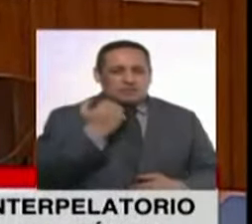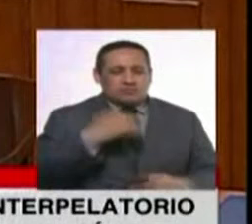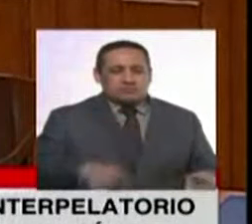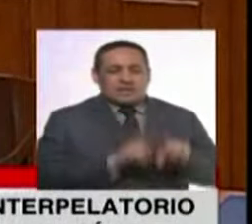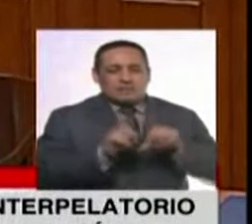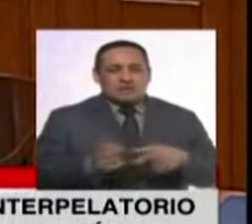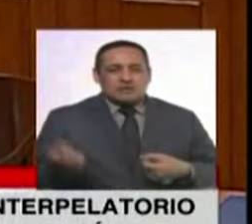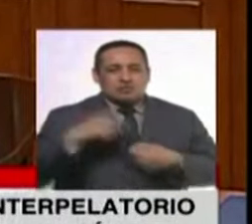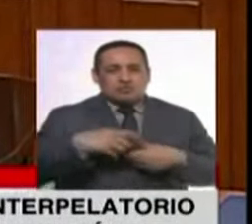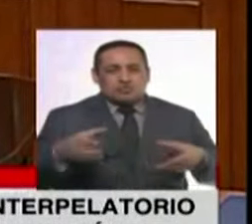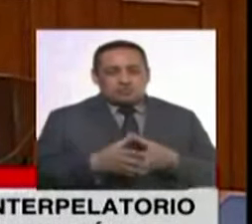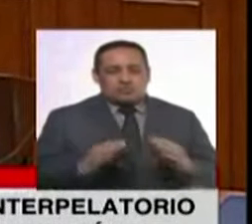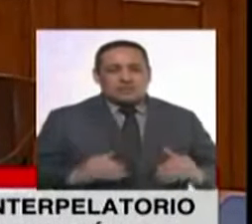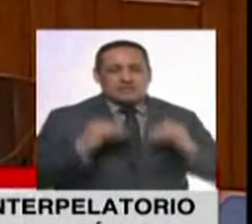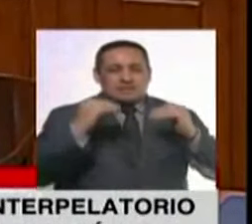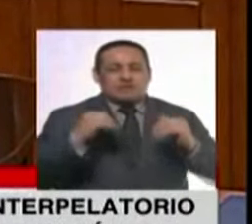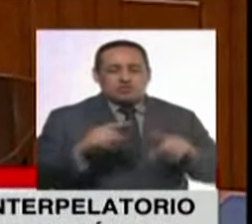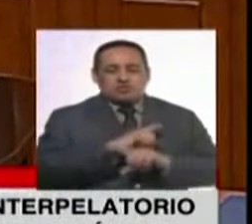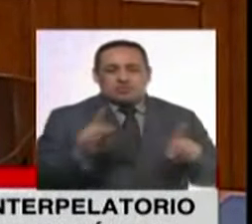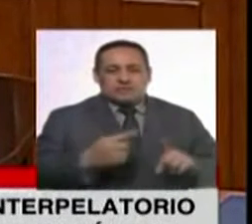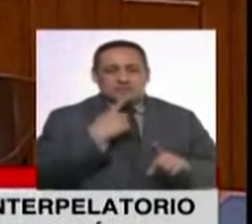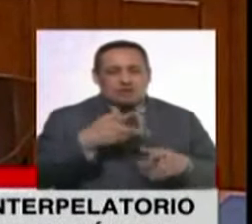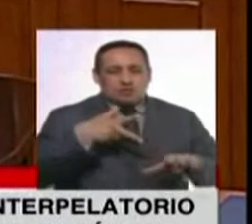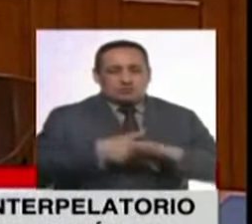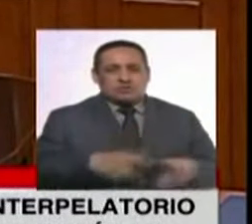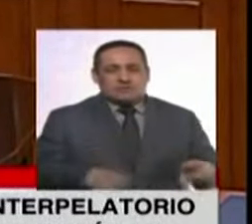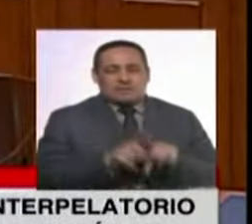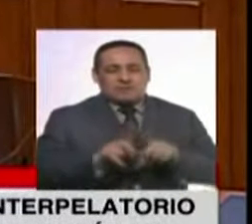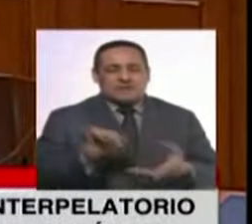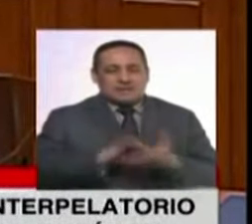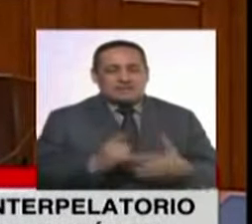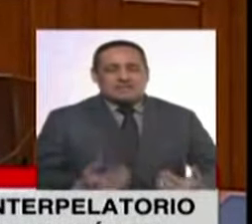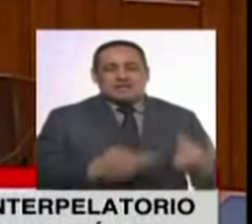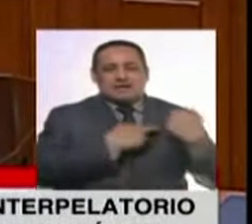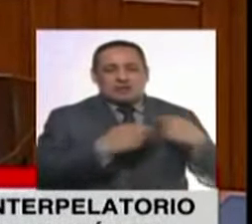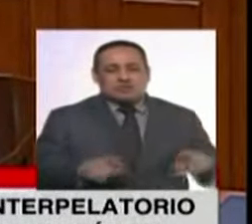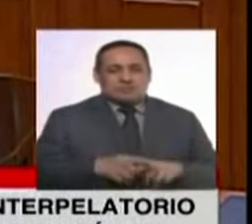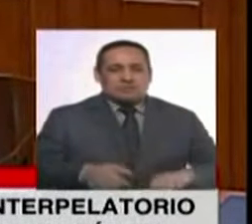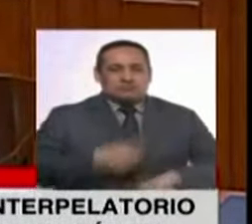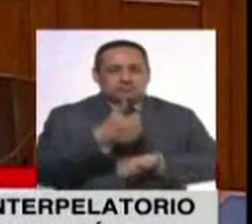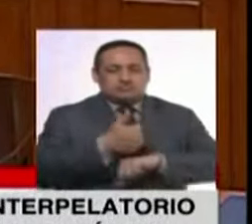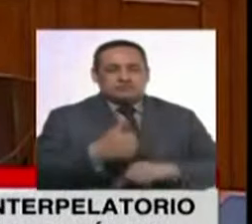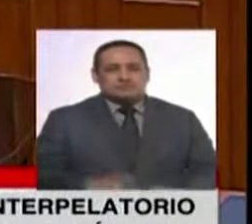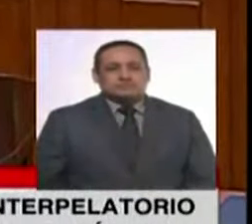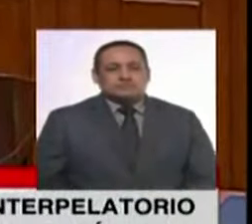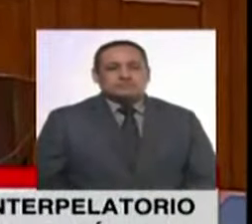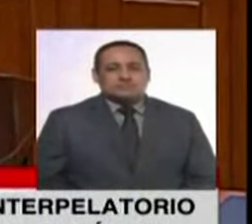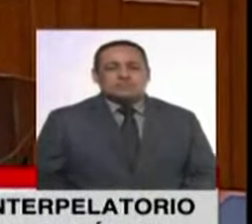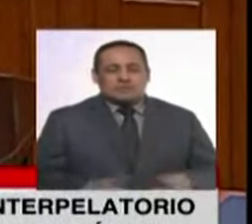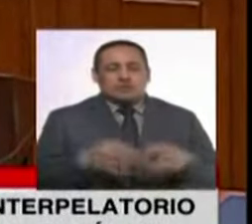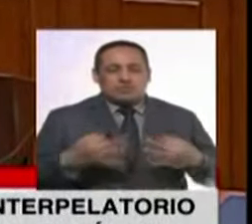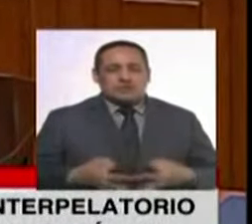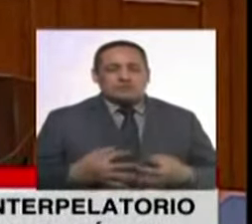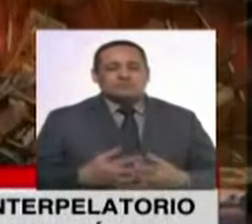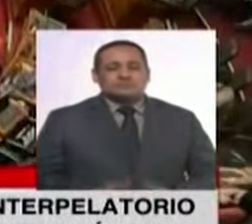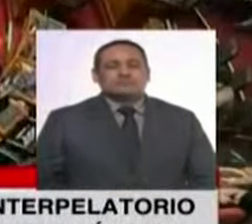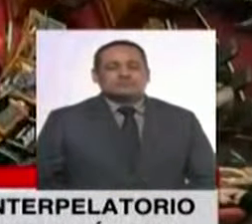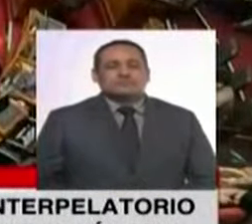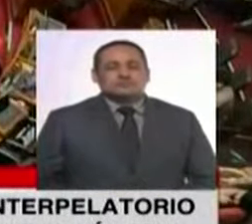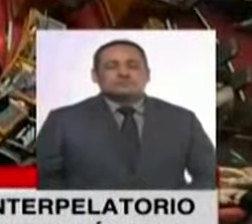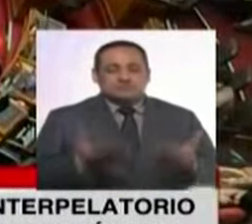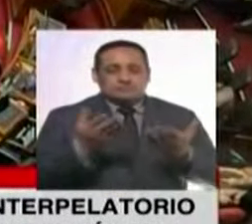incluidos en el escalafón no estaban impedidos Para ocupar cargo En el alto mando he cumplido señor presidente